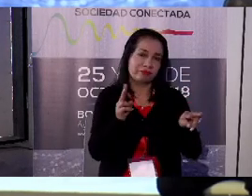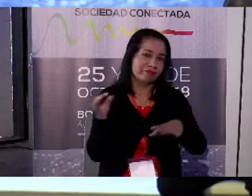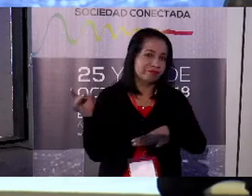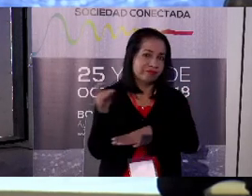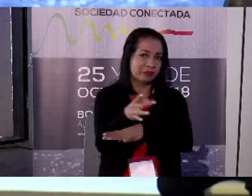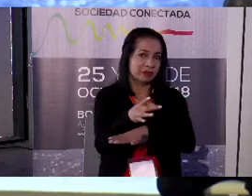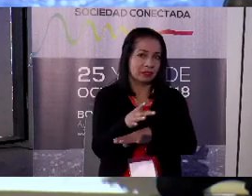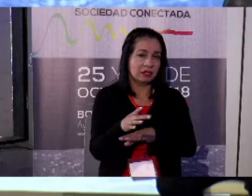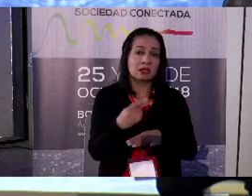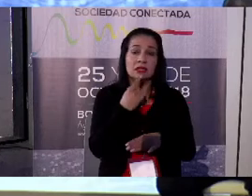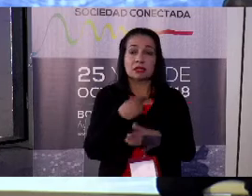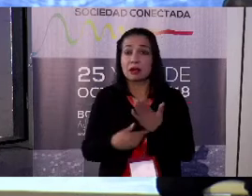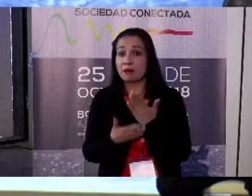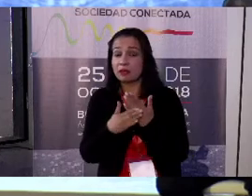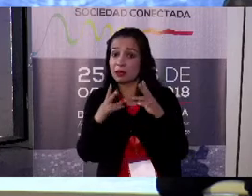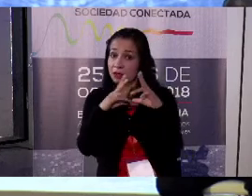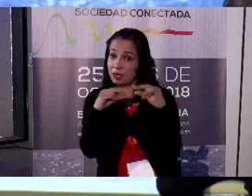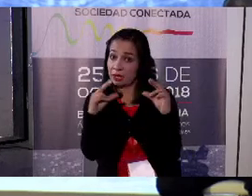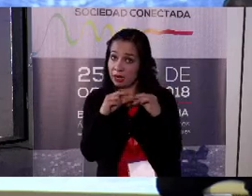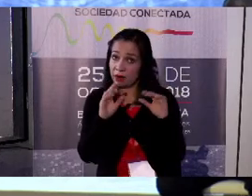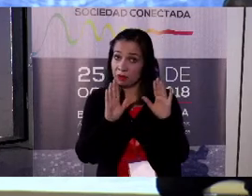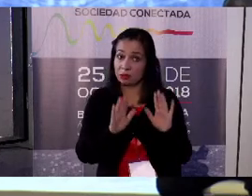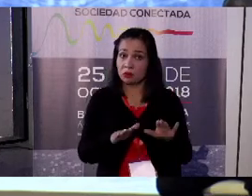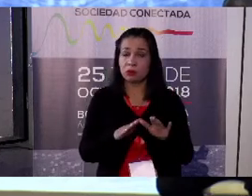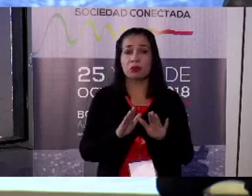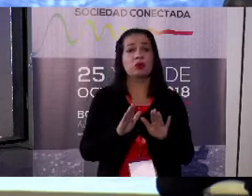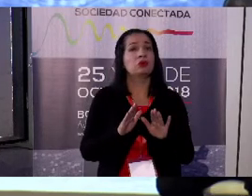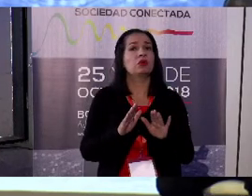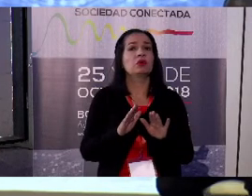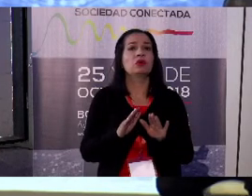que Nicaragua está en el en